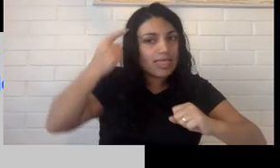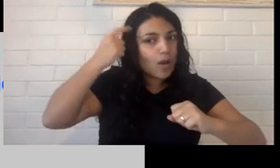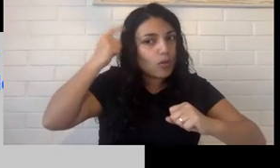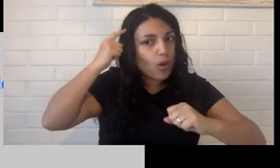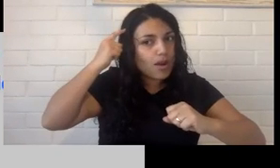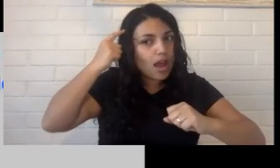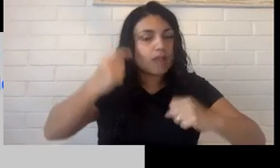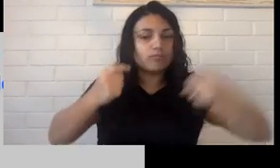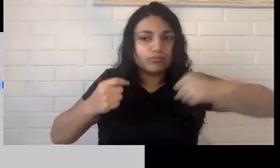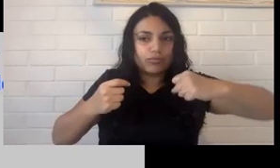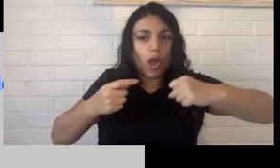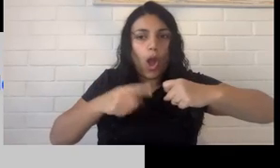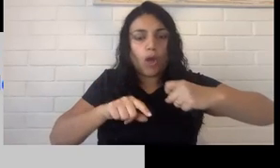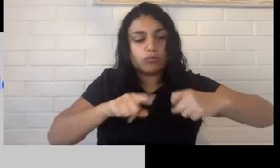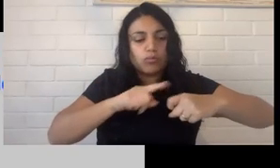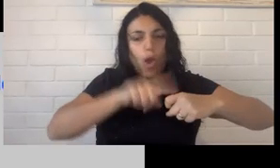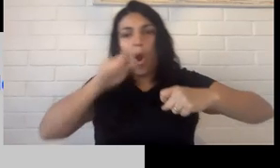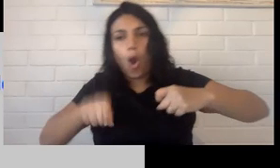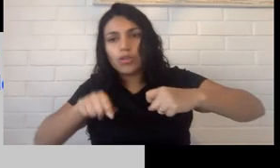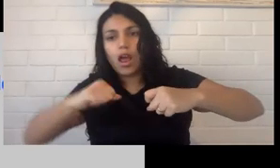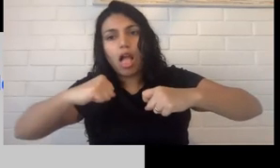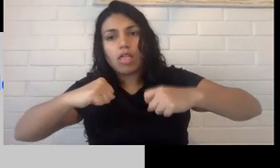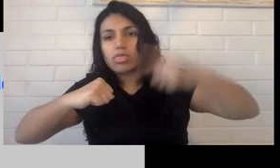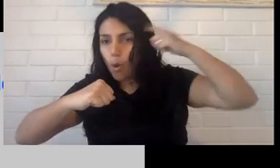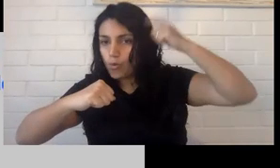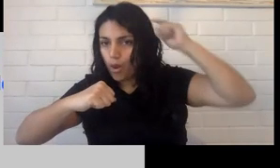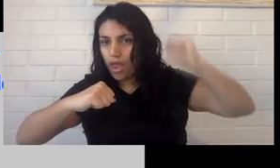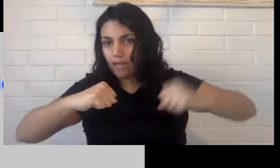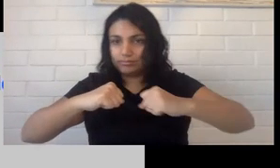a otra neurona, la transmisión neuronal.